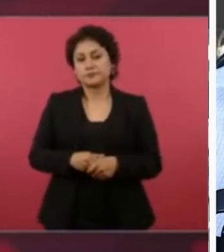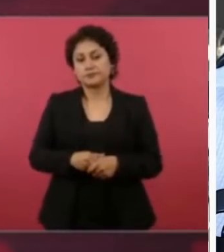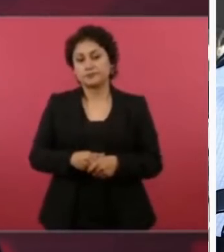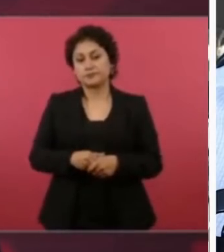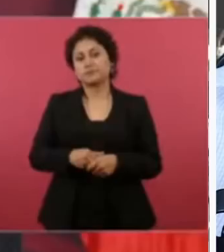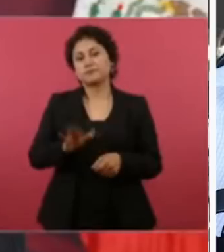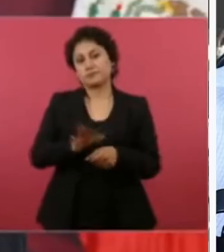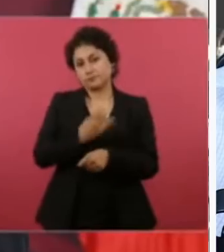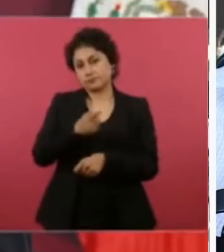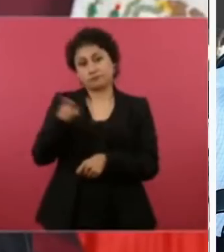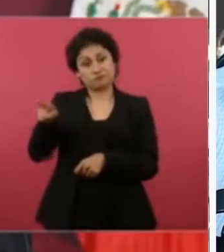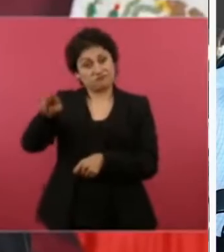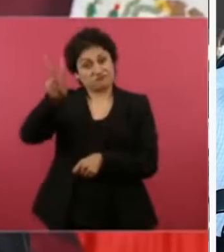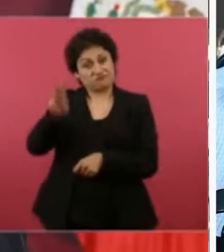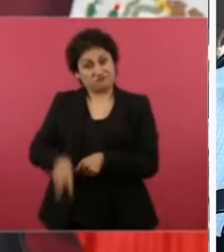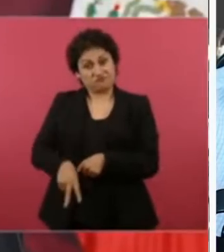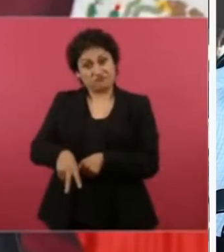porque es buena escritora,